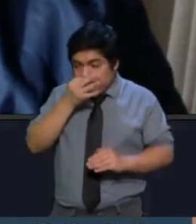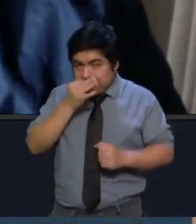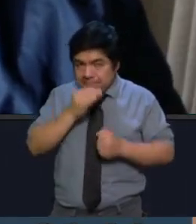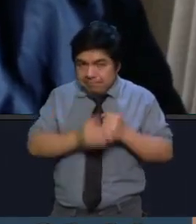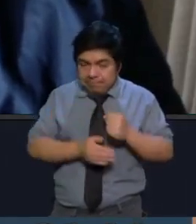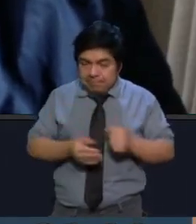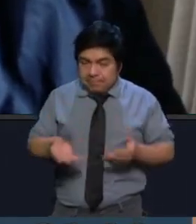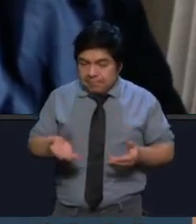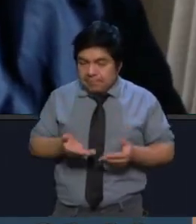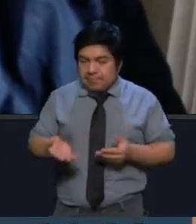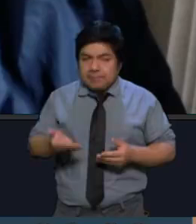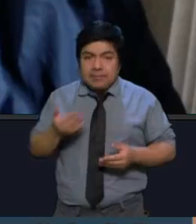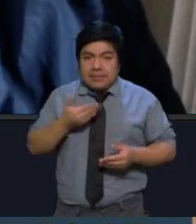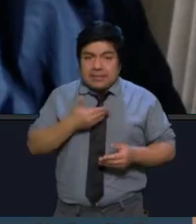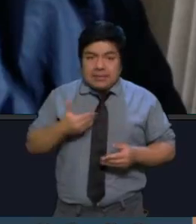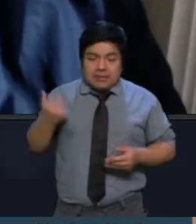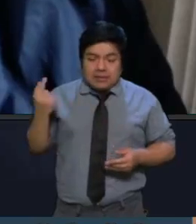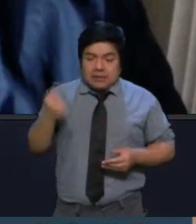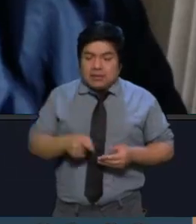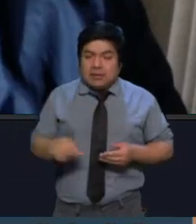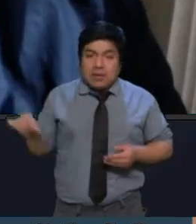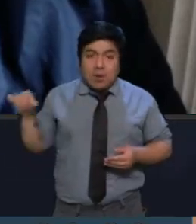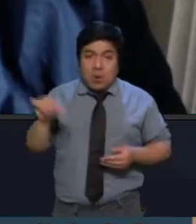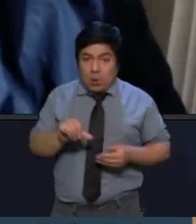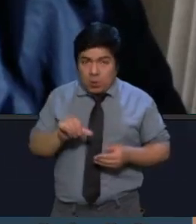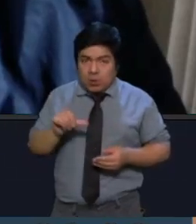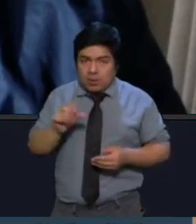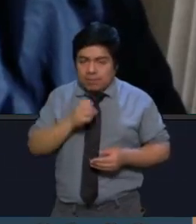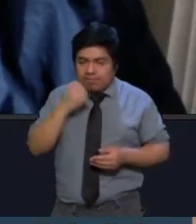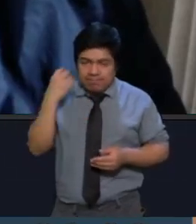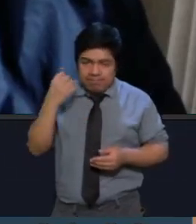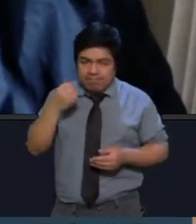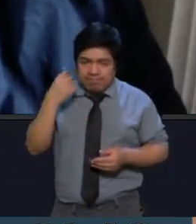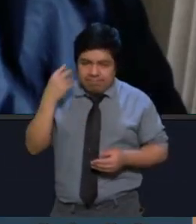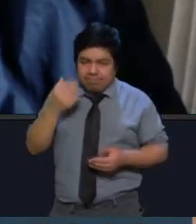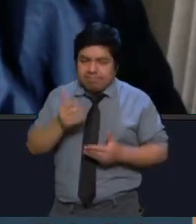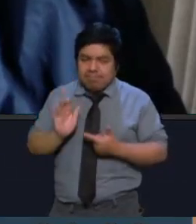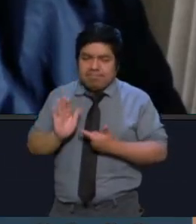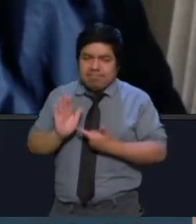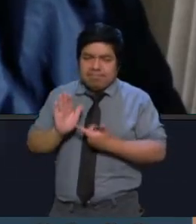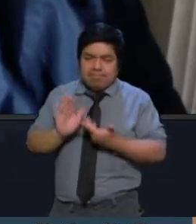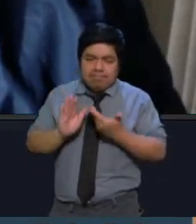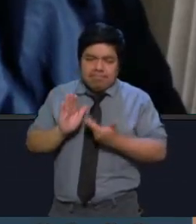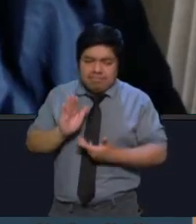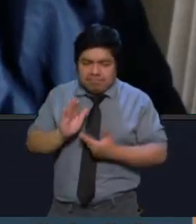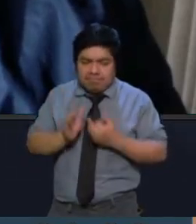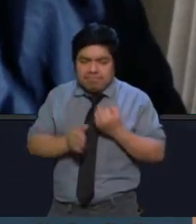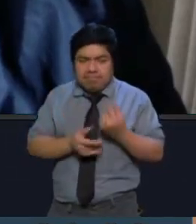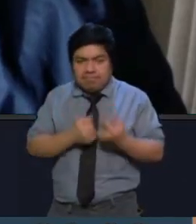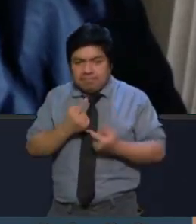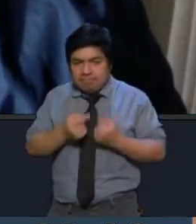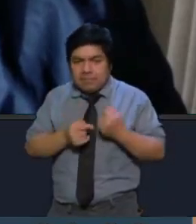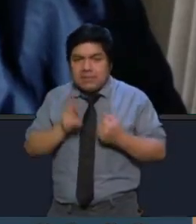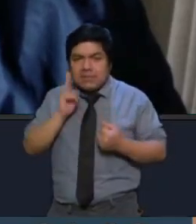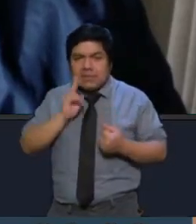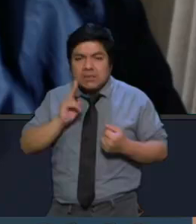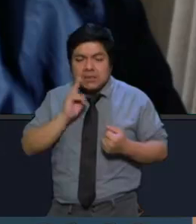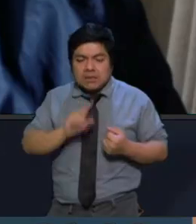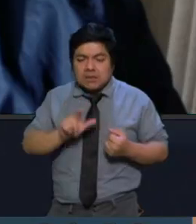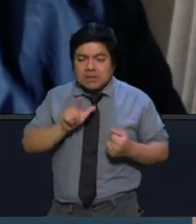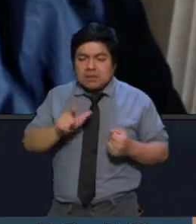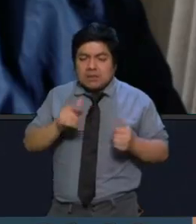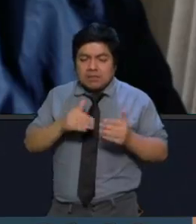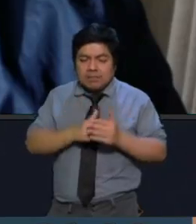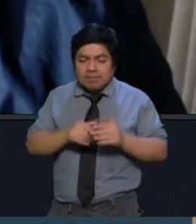sobre este decreto presidencial. Hoy en la conferencia que usted mencionaba, se presentó que se han realizado pruebas en 17,000